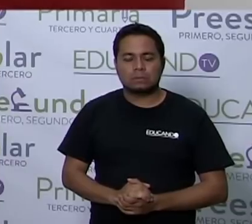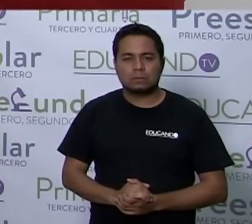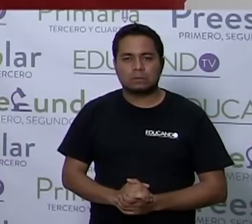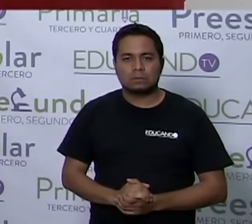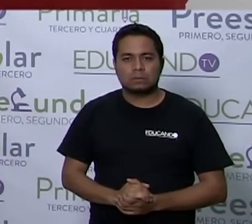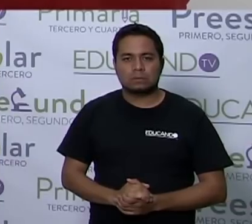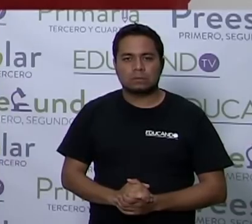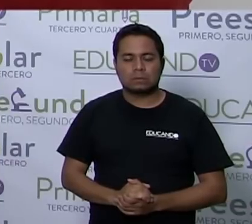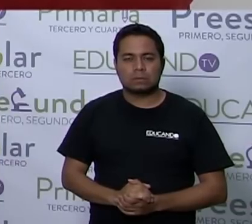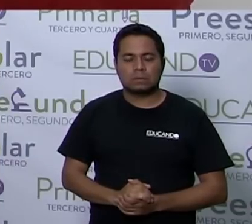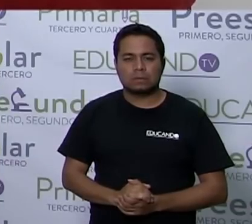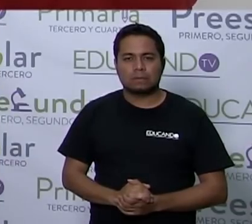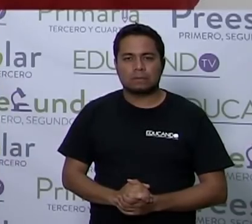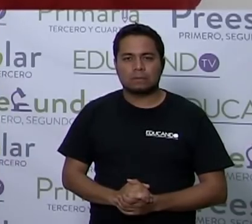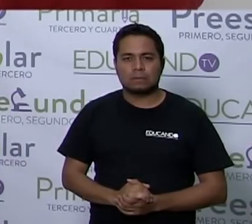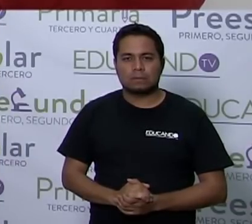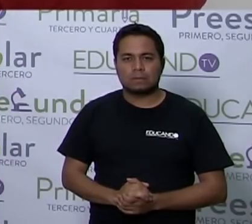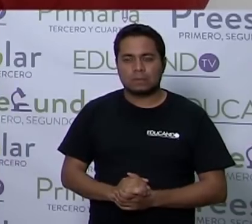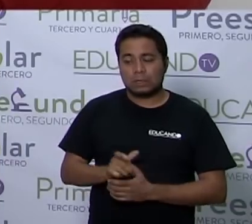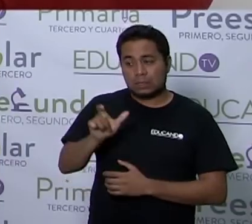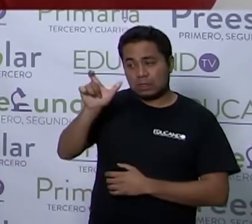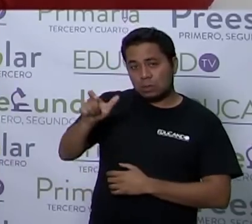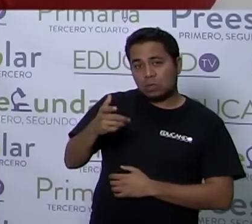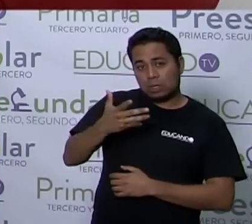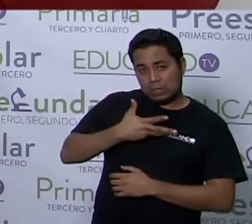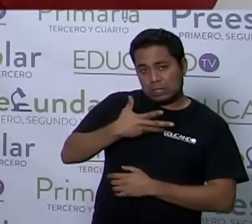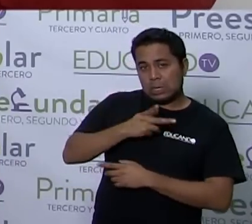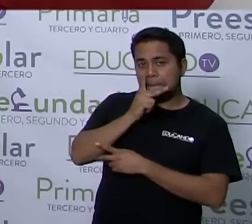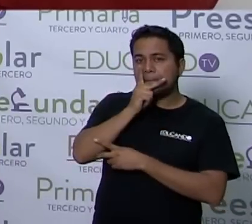que modifican